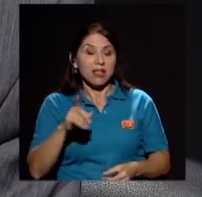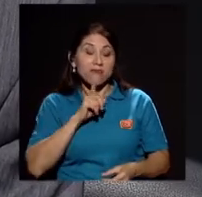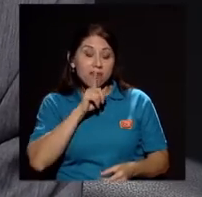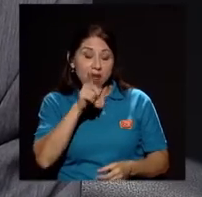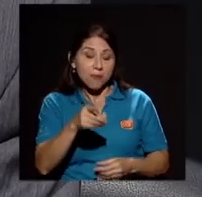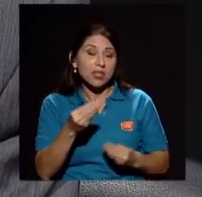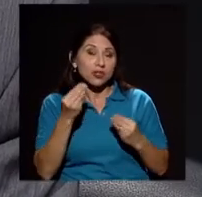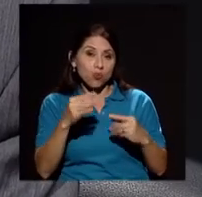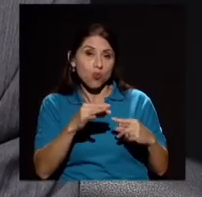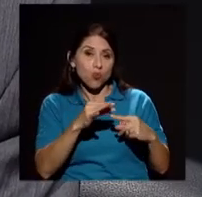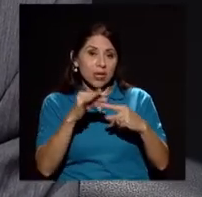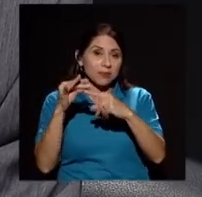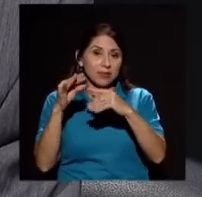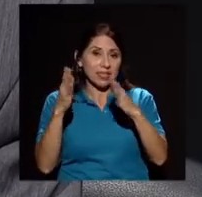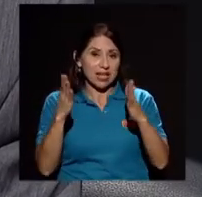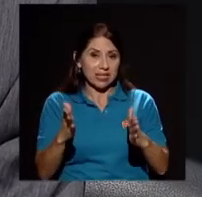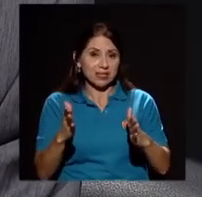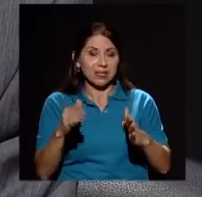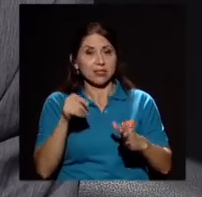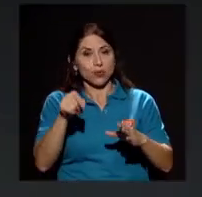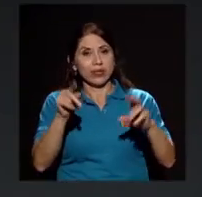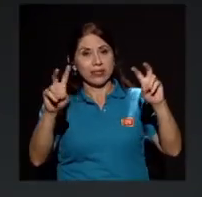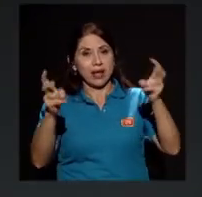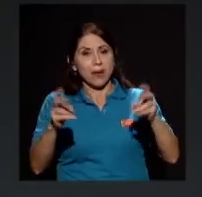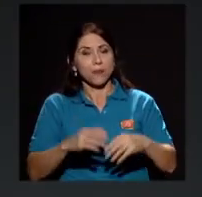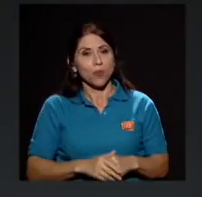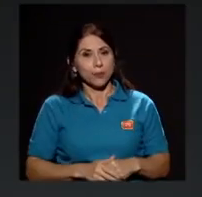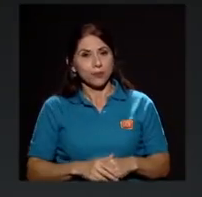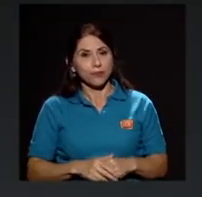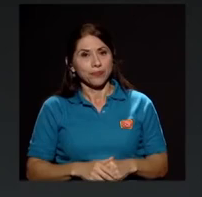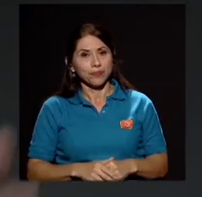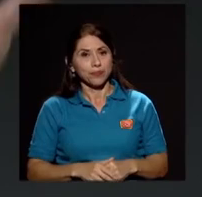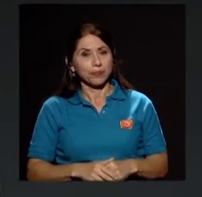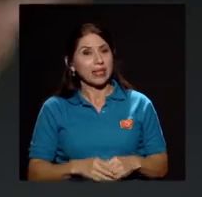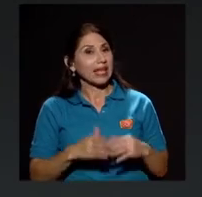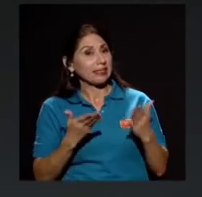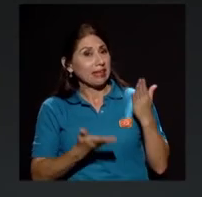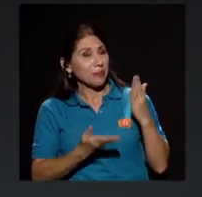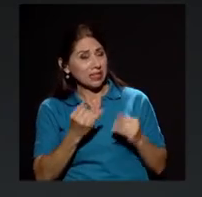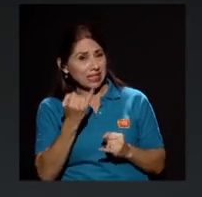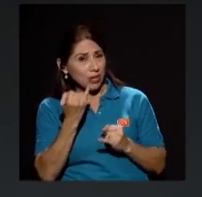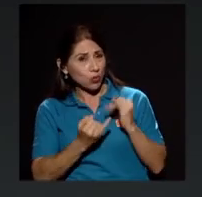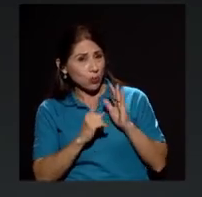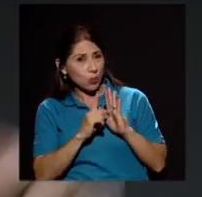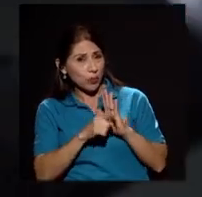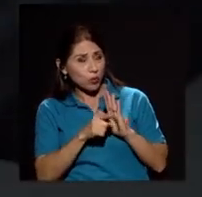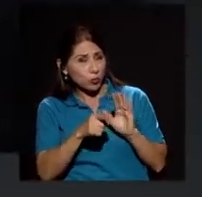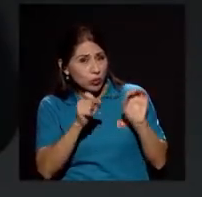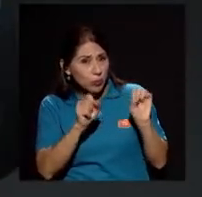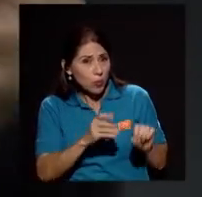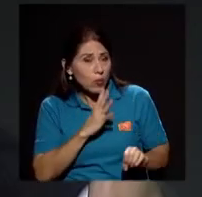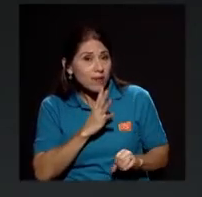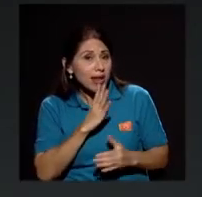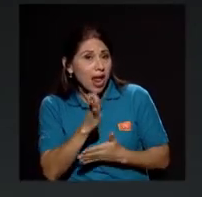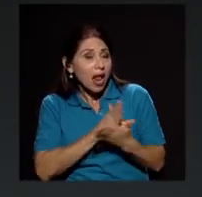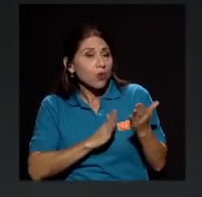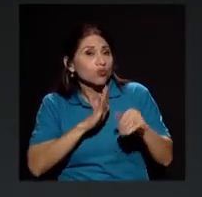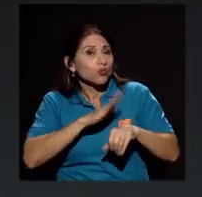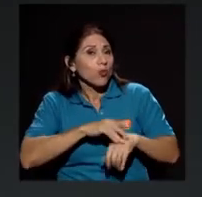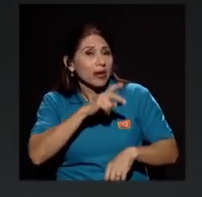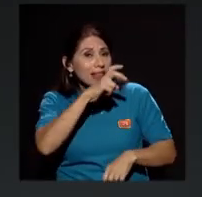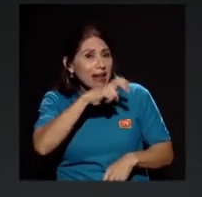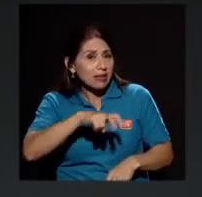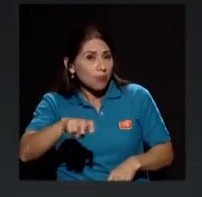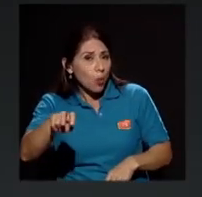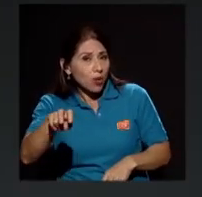especialistas de este campo y tal vez en el último minuto si se quiere referirse a algo sobre el transporte que